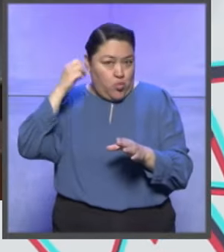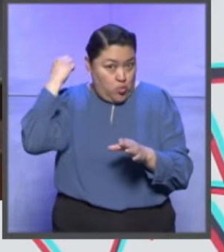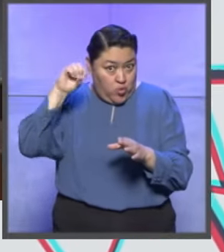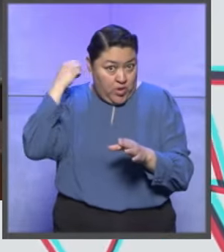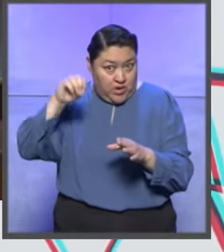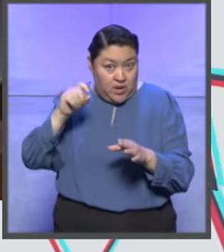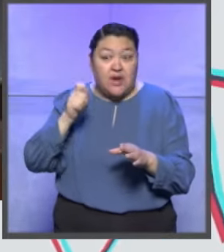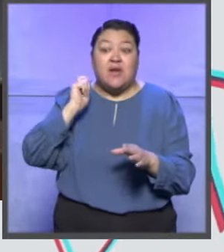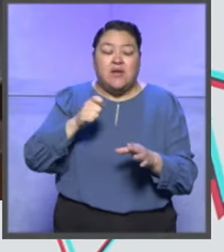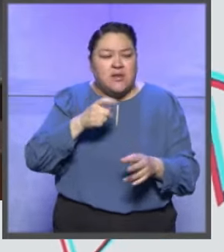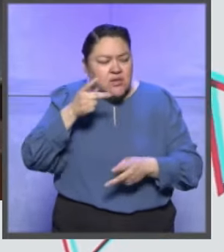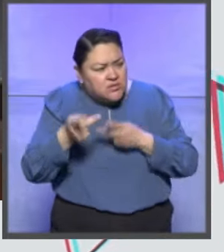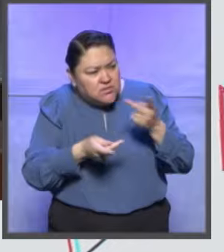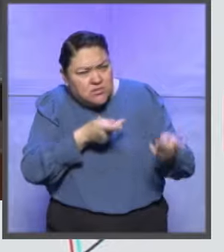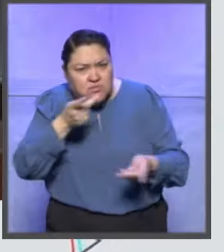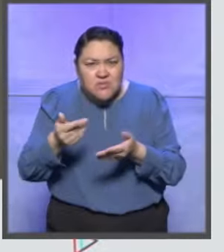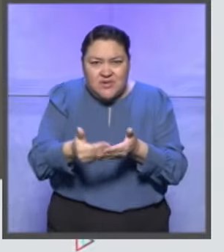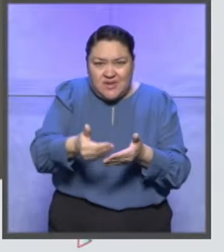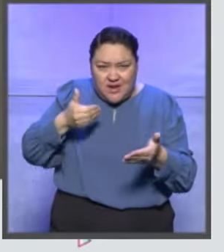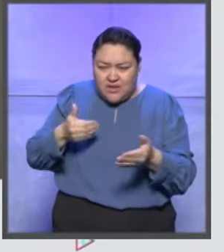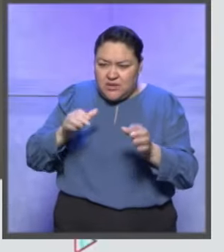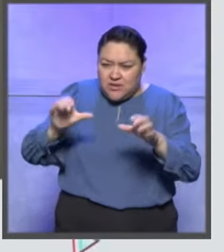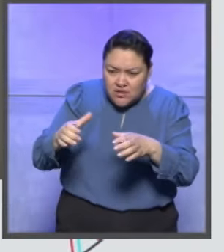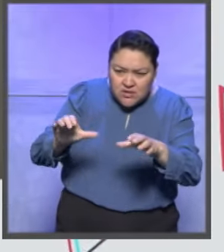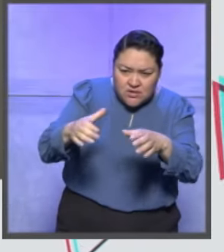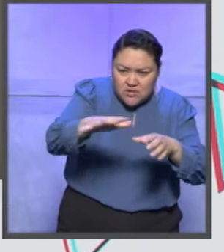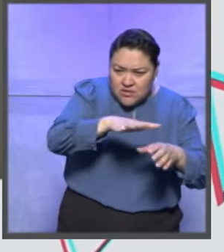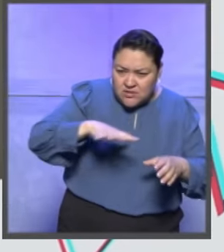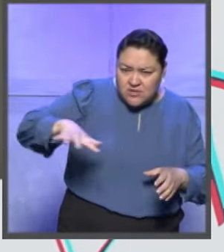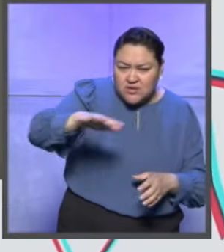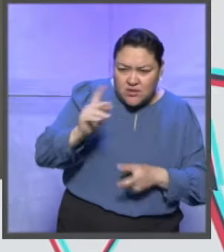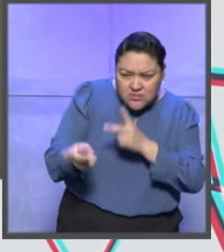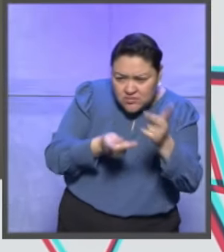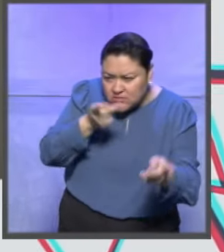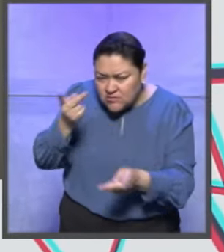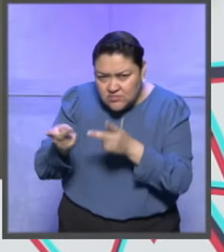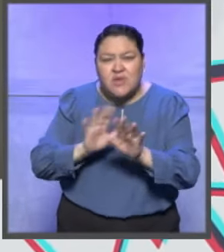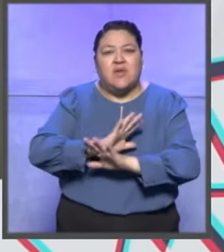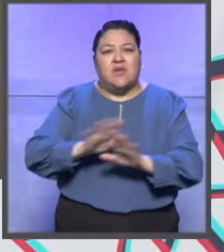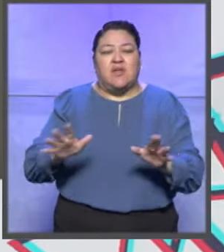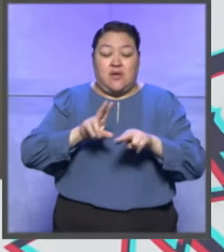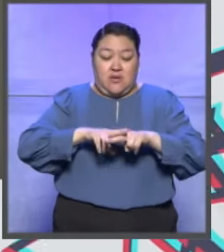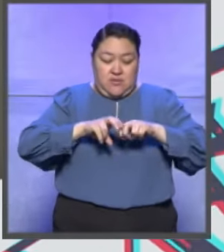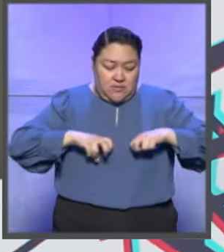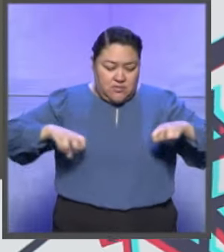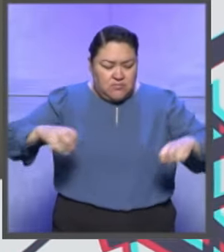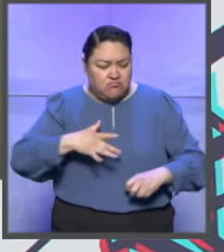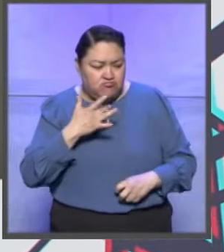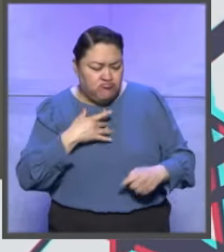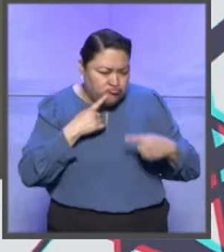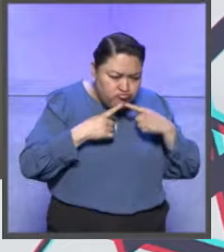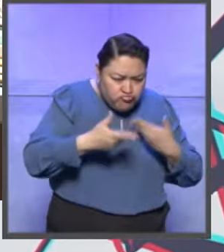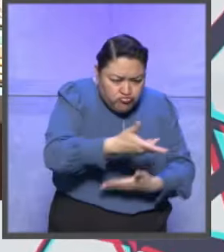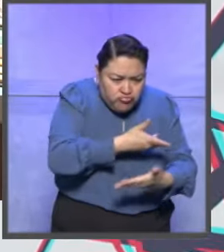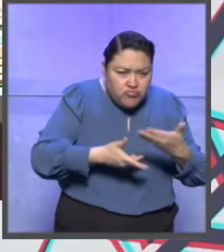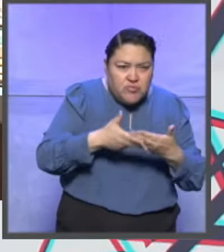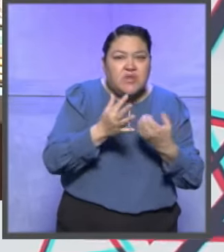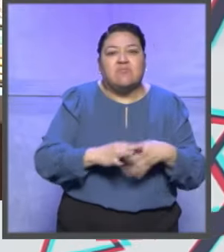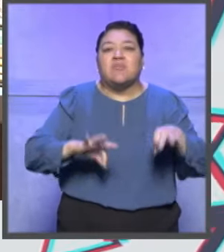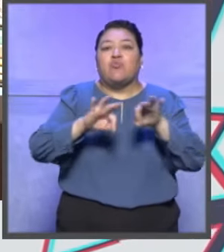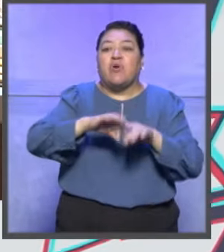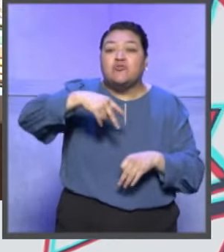Oaxaca, a partir de la consulta que se celebró en las comunidades que integran el municipio. Al respecto, el Pleno consideró la importancia